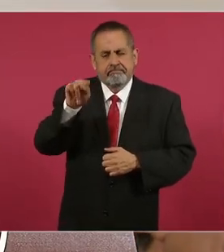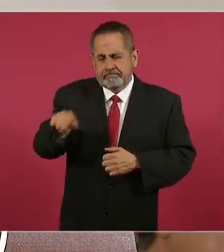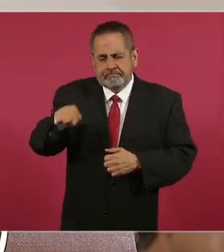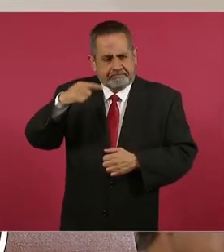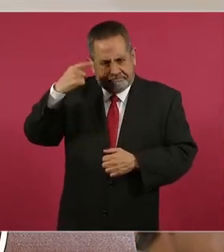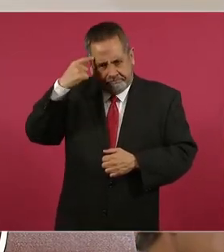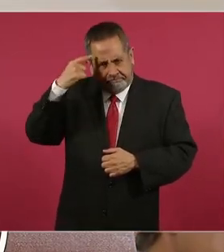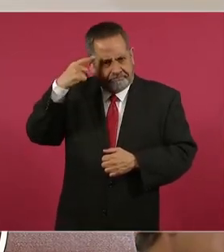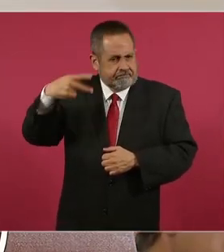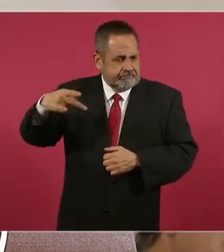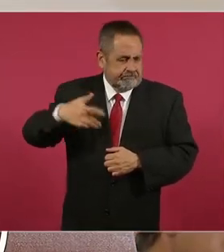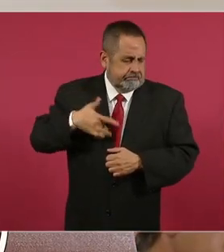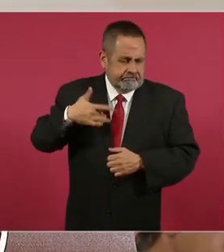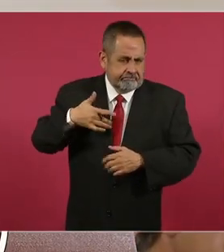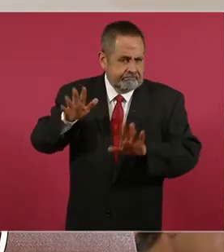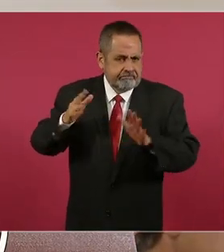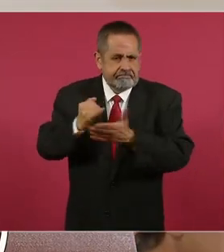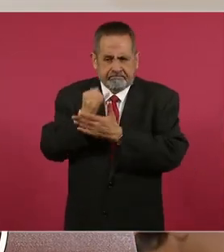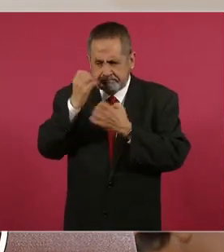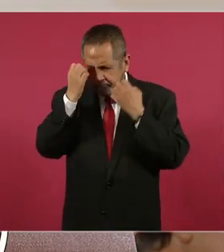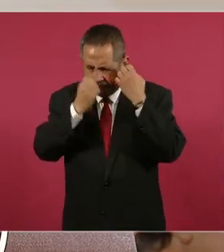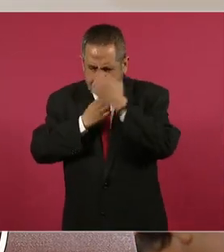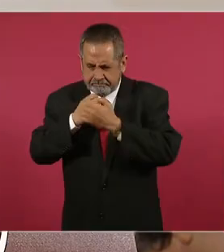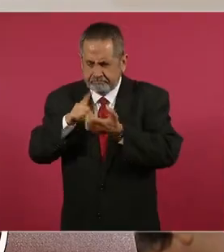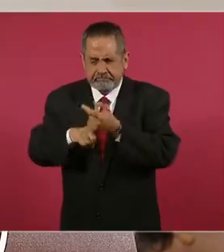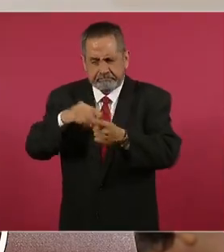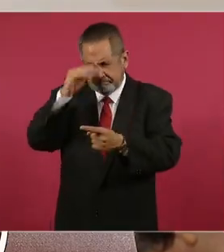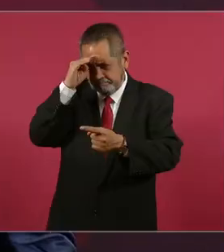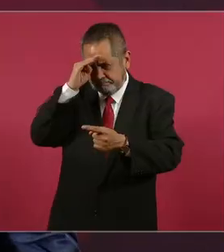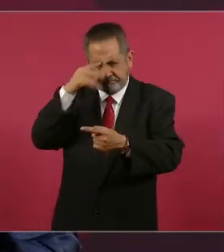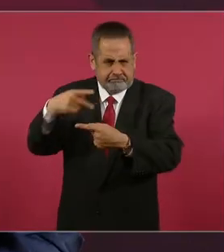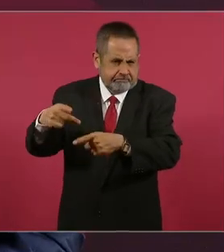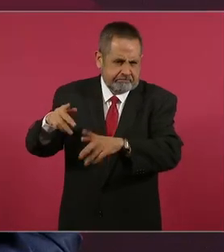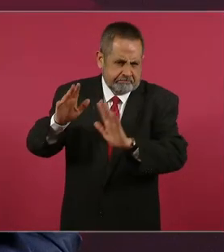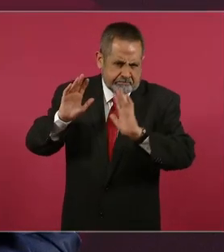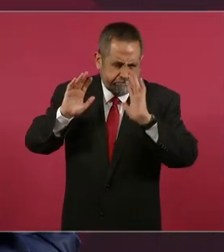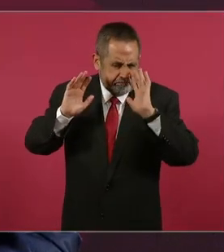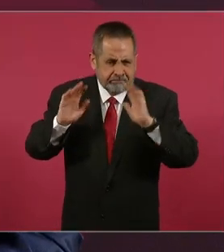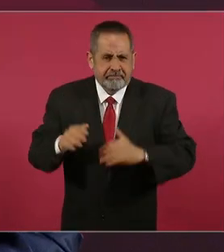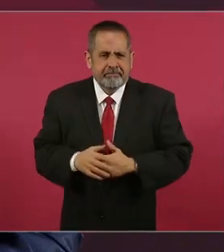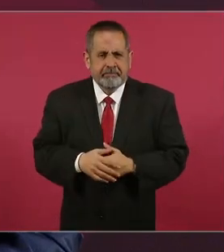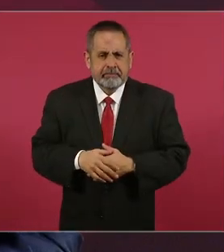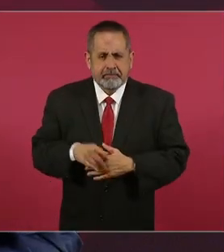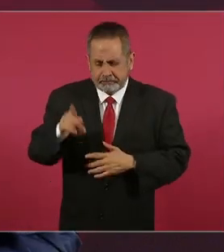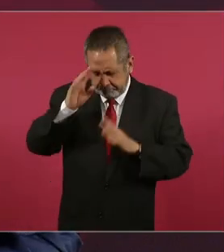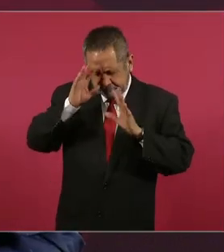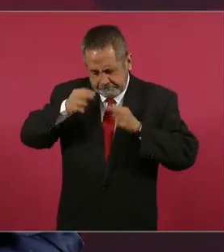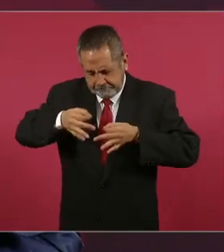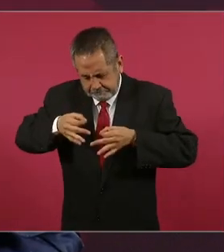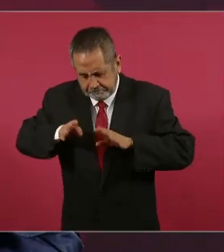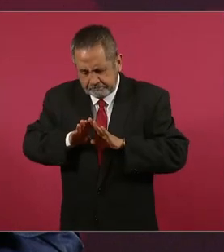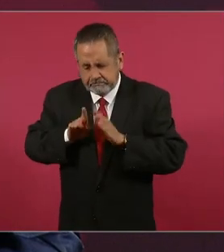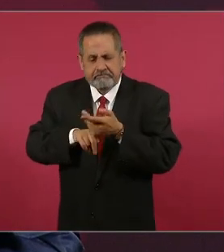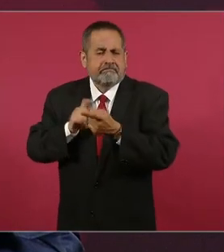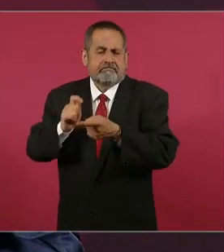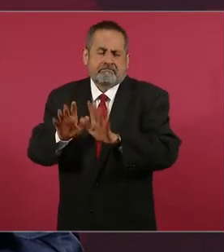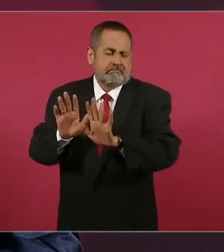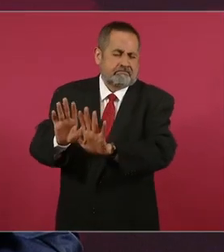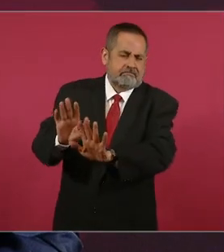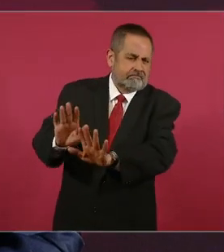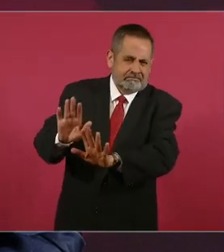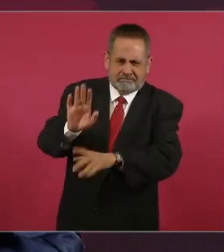hacer una reflexión profunda, una autocrítica